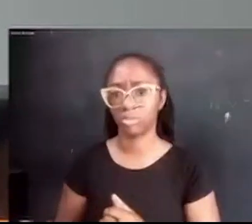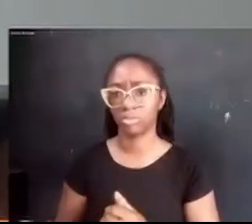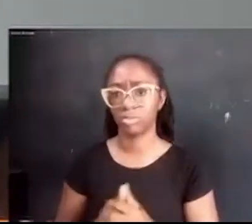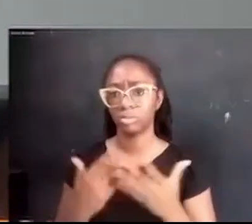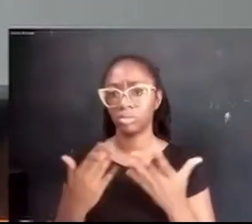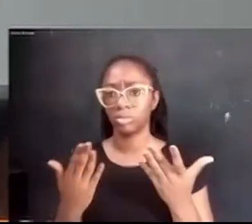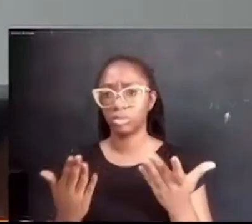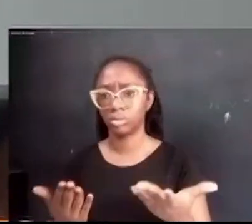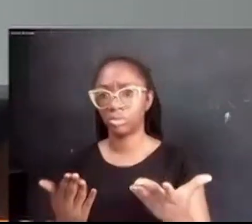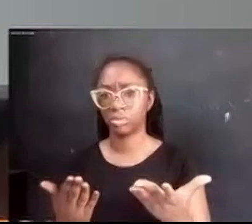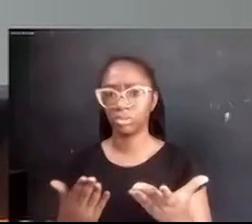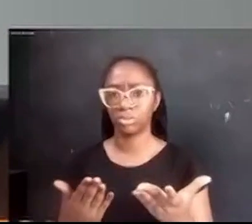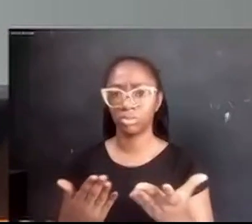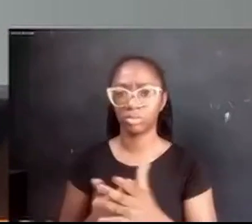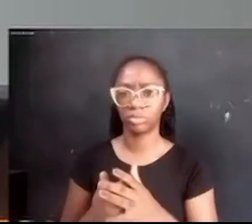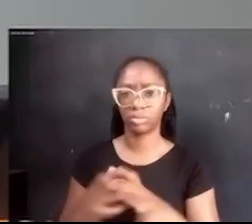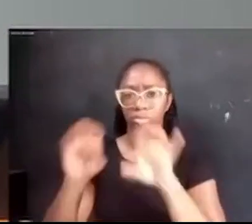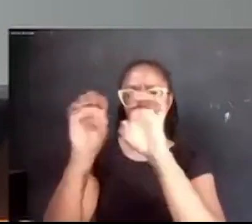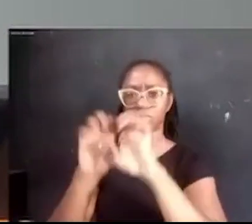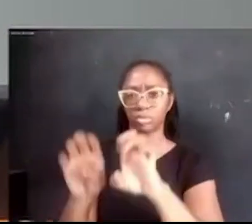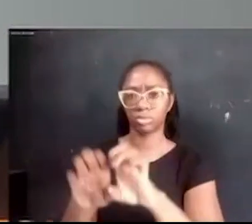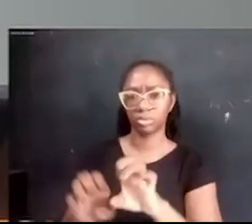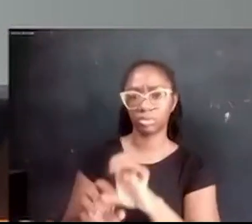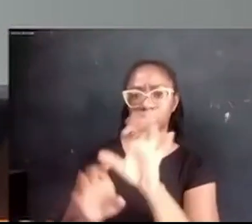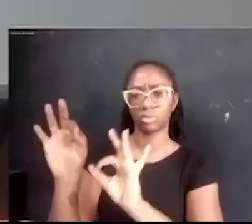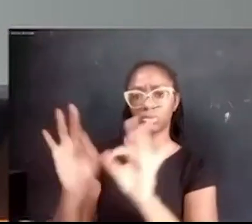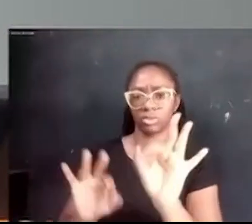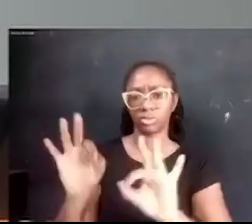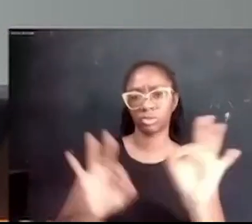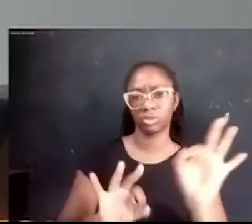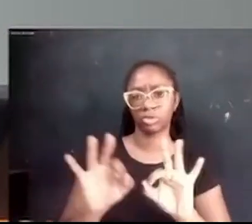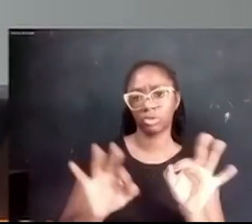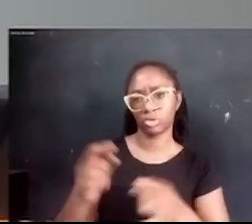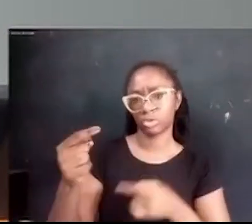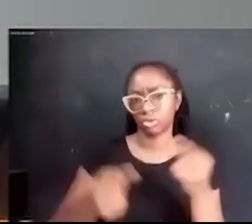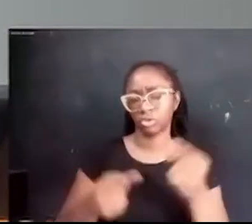instituciones, estructuras, proyectos políticos que se han consagrado en